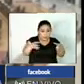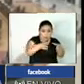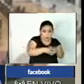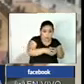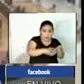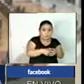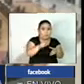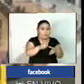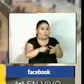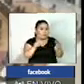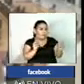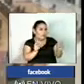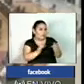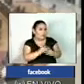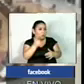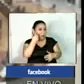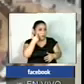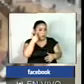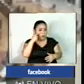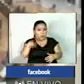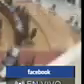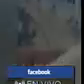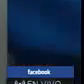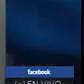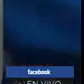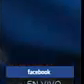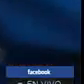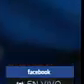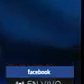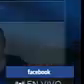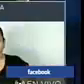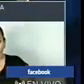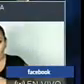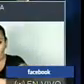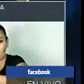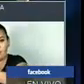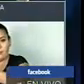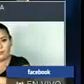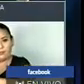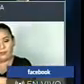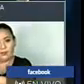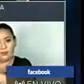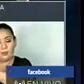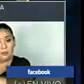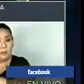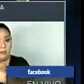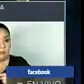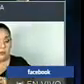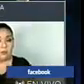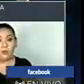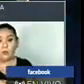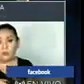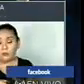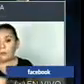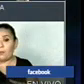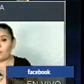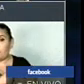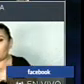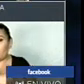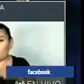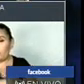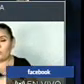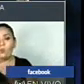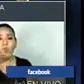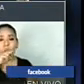se iba a reunir en un salón exterior al Salón Azul, pero los diputados del FMLN y también dos parlamentarios